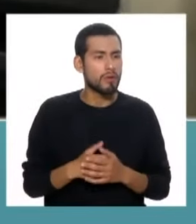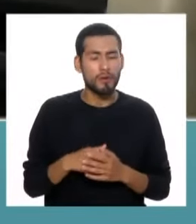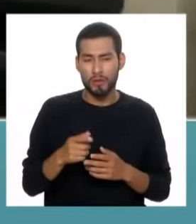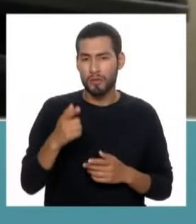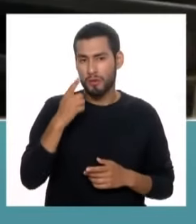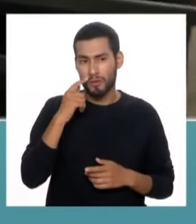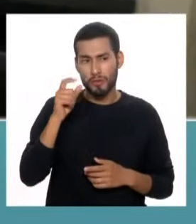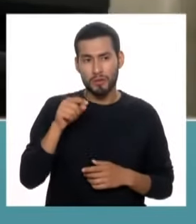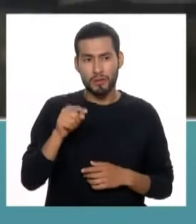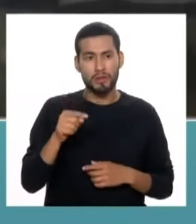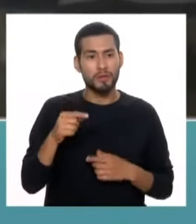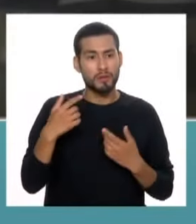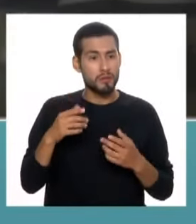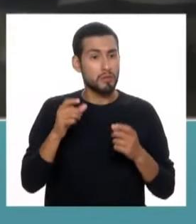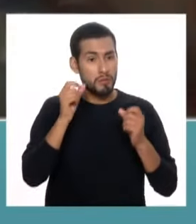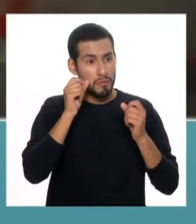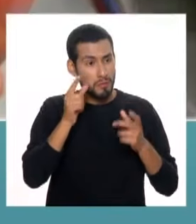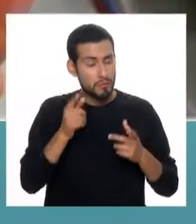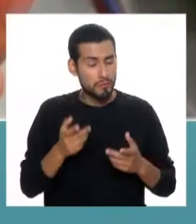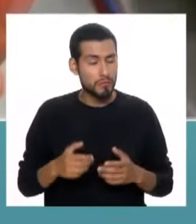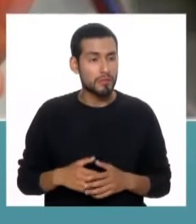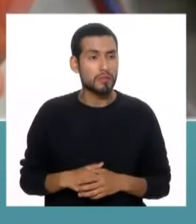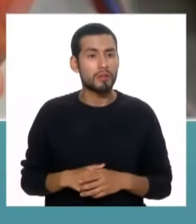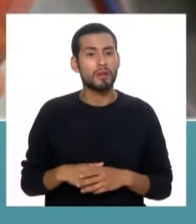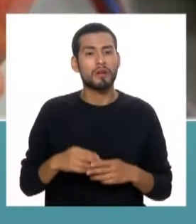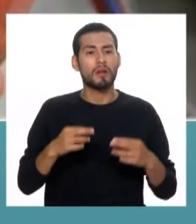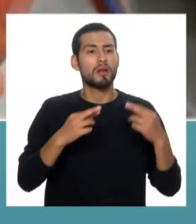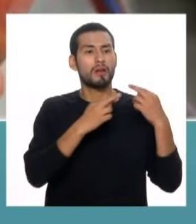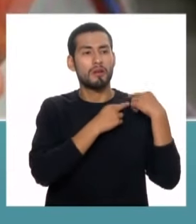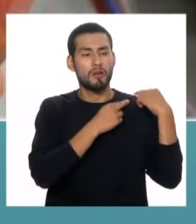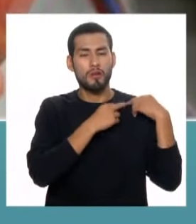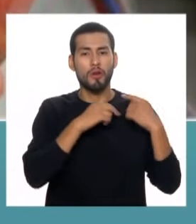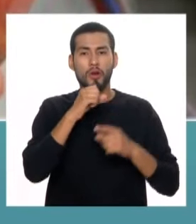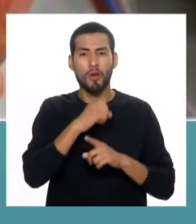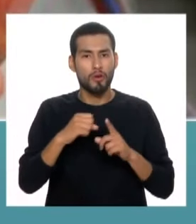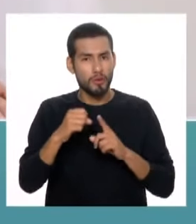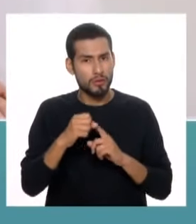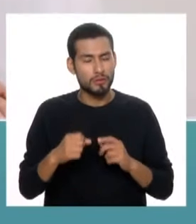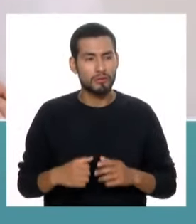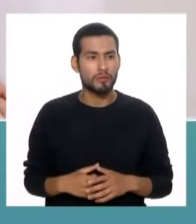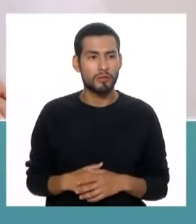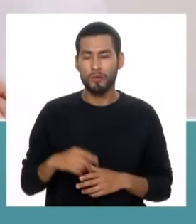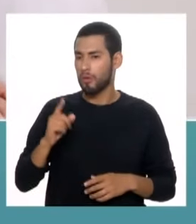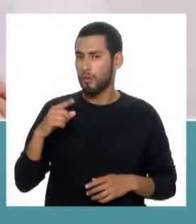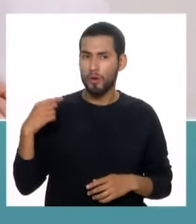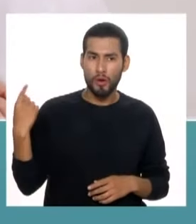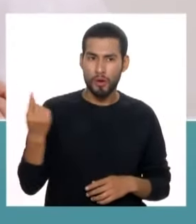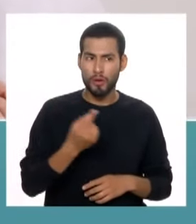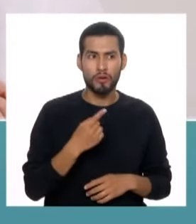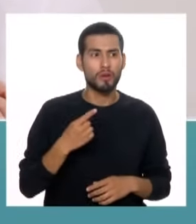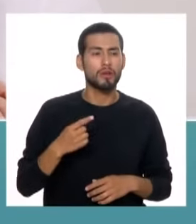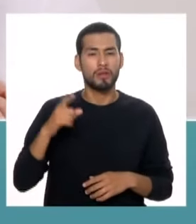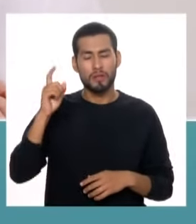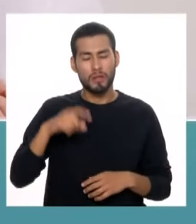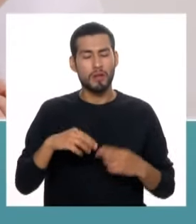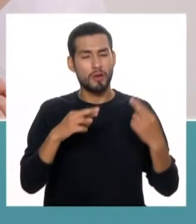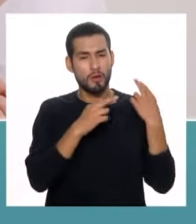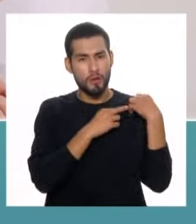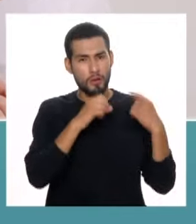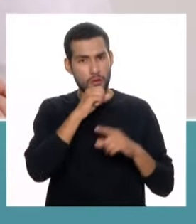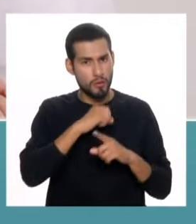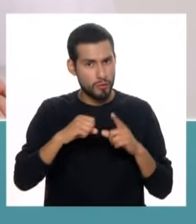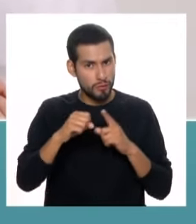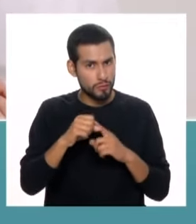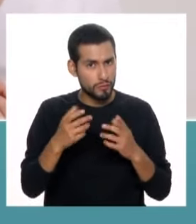señor dijo que era bien interesante, la responsabilidad social. Uh-huh. Todos debemos tener responsabilidad